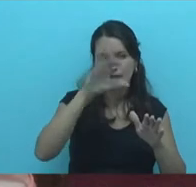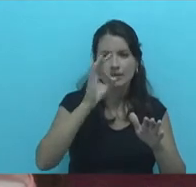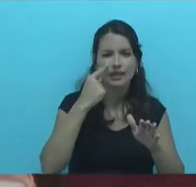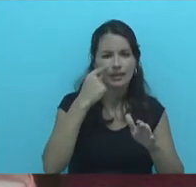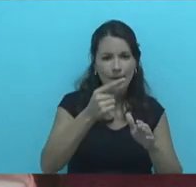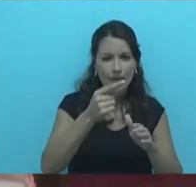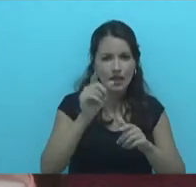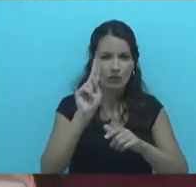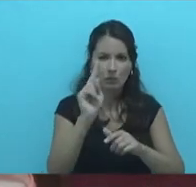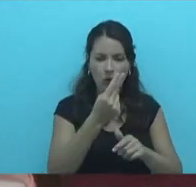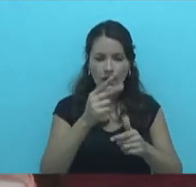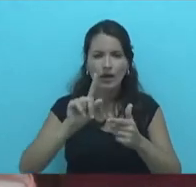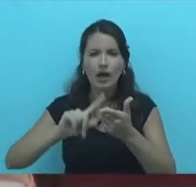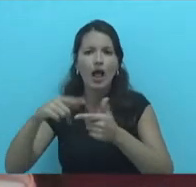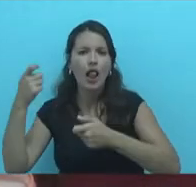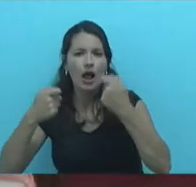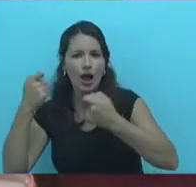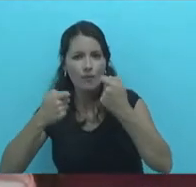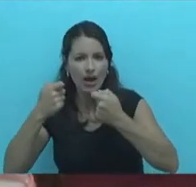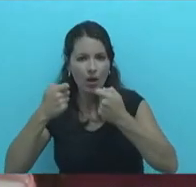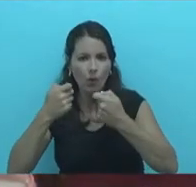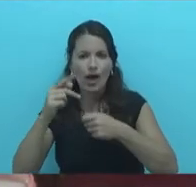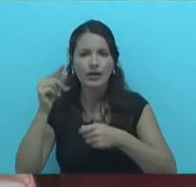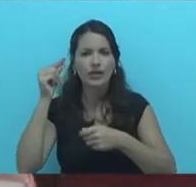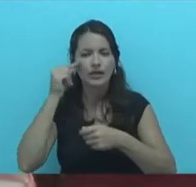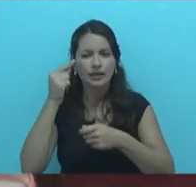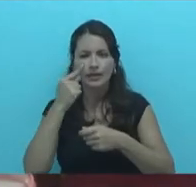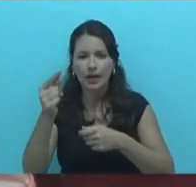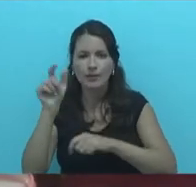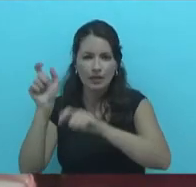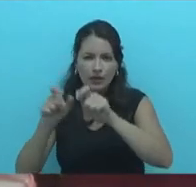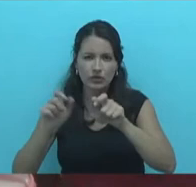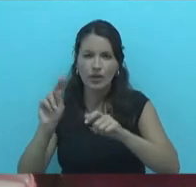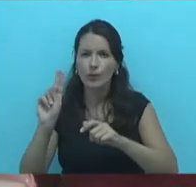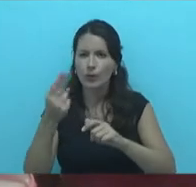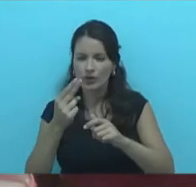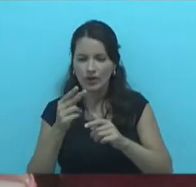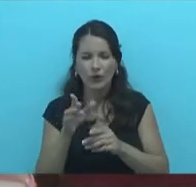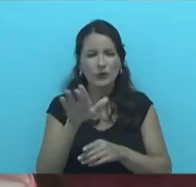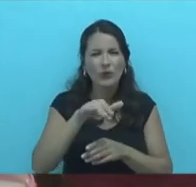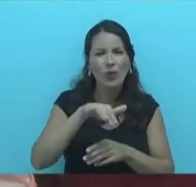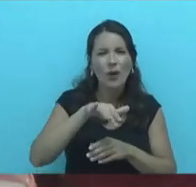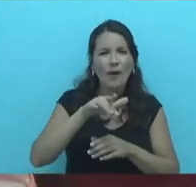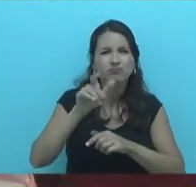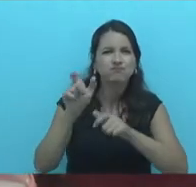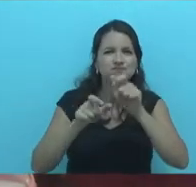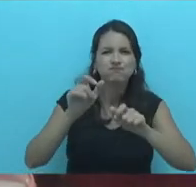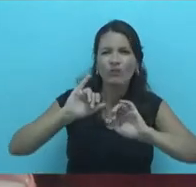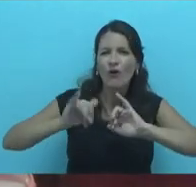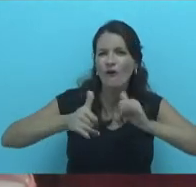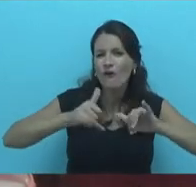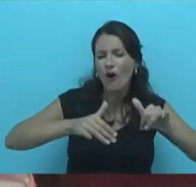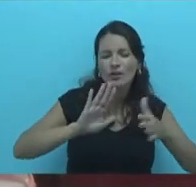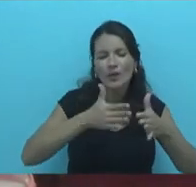Mientras la Royal Air Shell, ¿no es cierto?, en Inglaterra y Estados Unidos, por otra